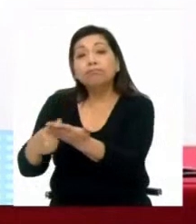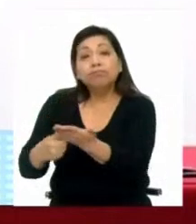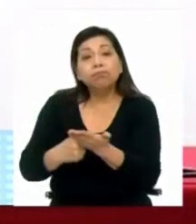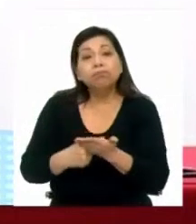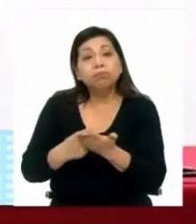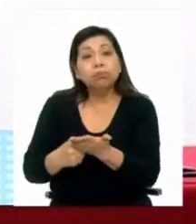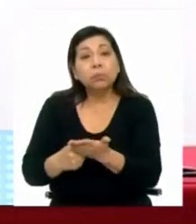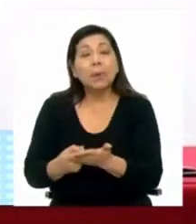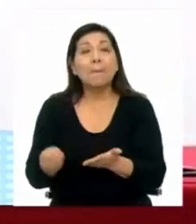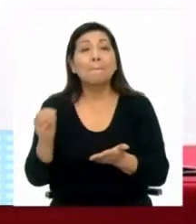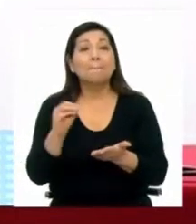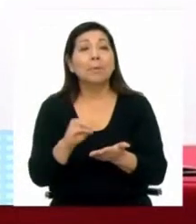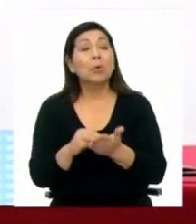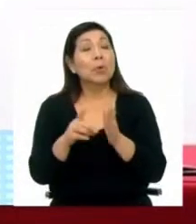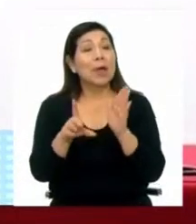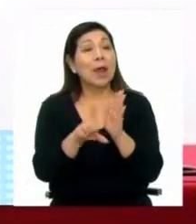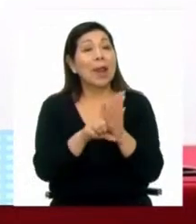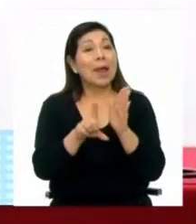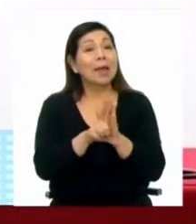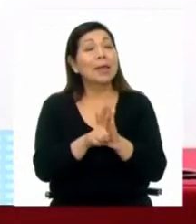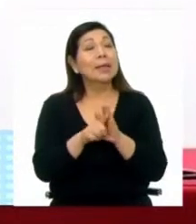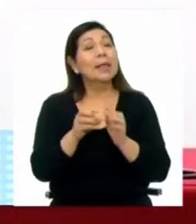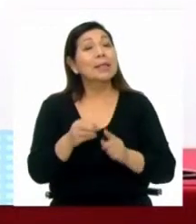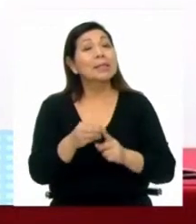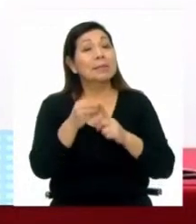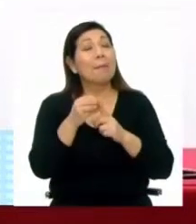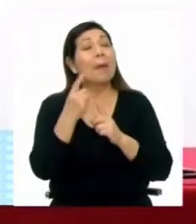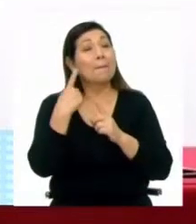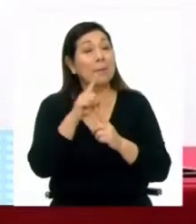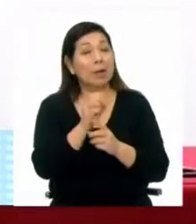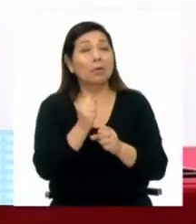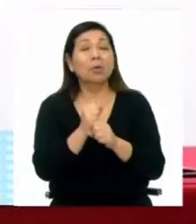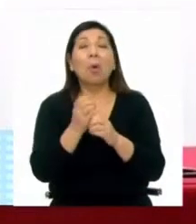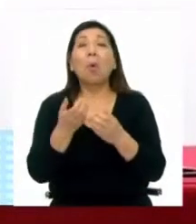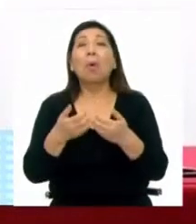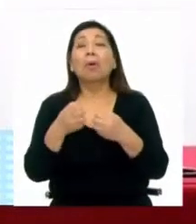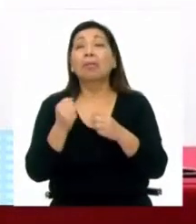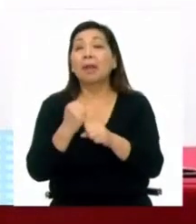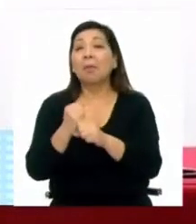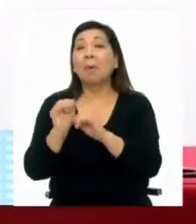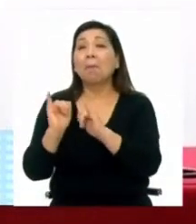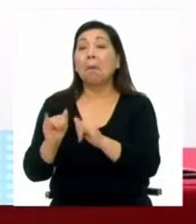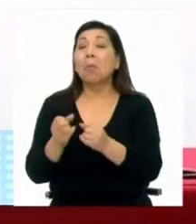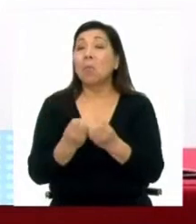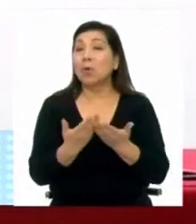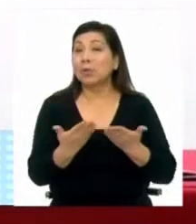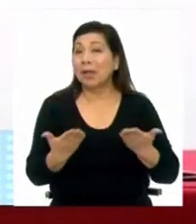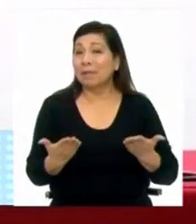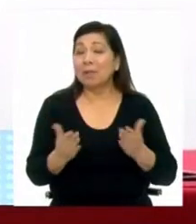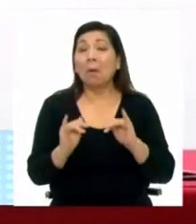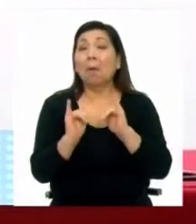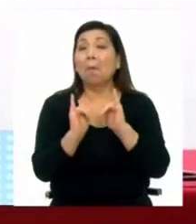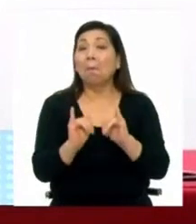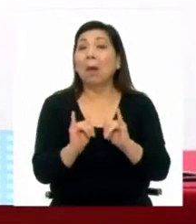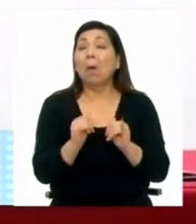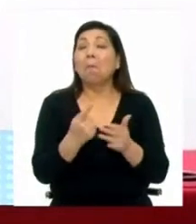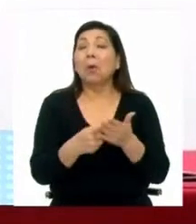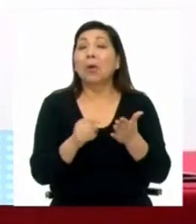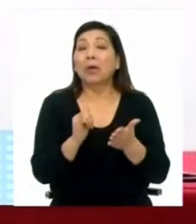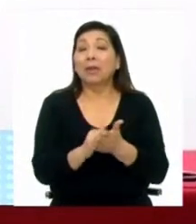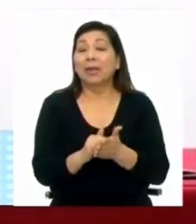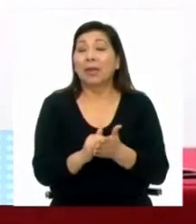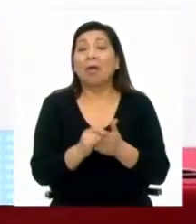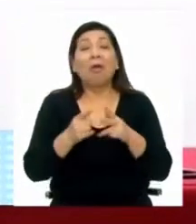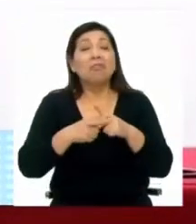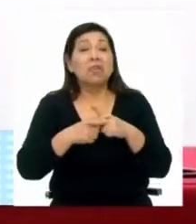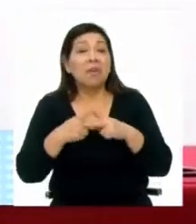volver a plantear una ley especial para atender las obras paralizadas. Muchas veces las obras están paralizadas porque el contratista